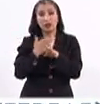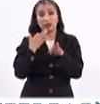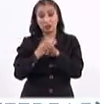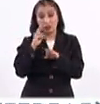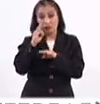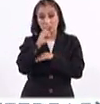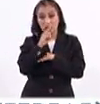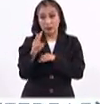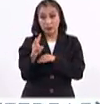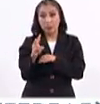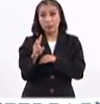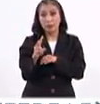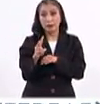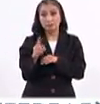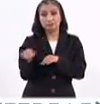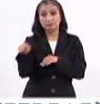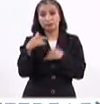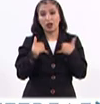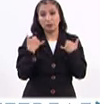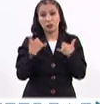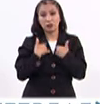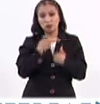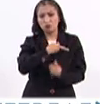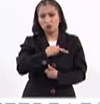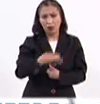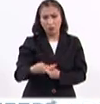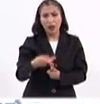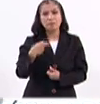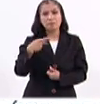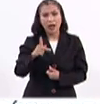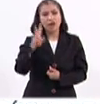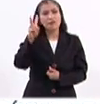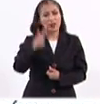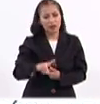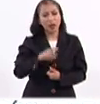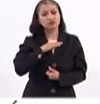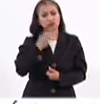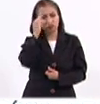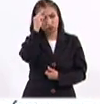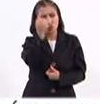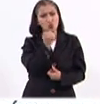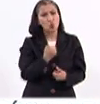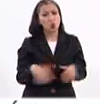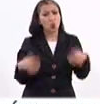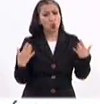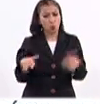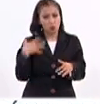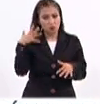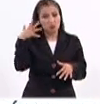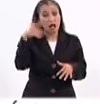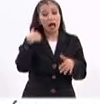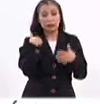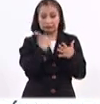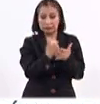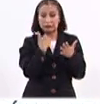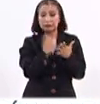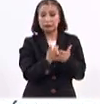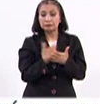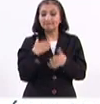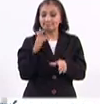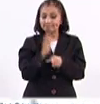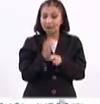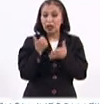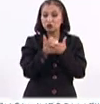los estoy viendo y que son chicos con bajos recursos, pero que realmente tienen un talento impresionante y que solamente hay que estar detrás de